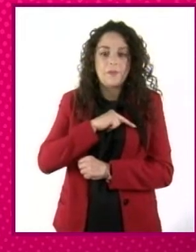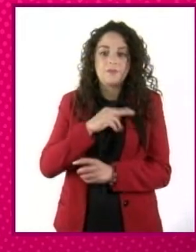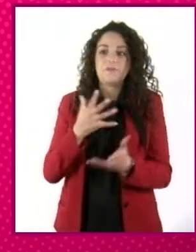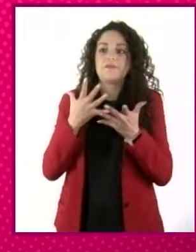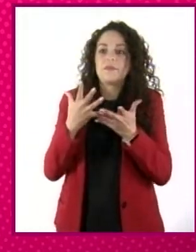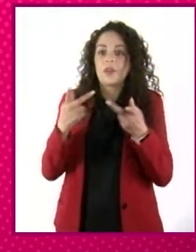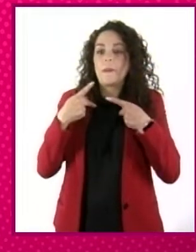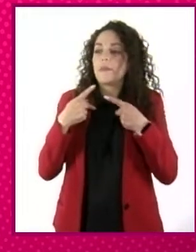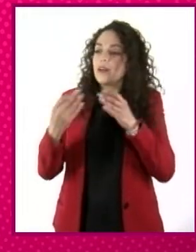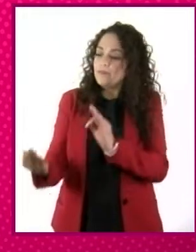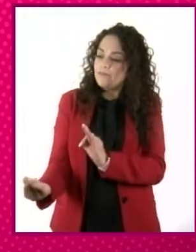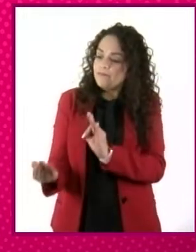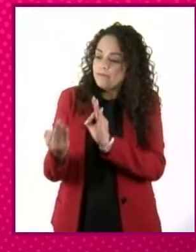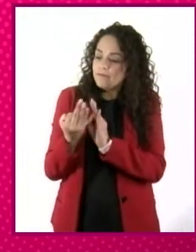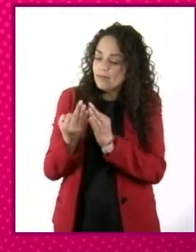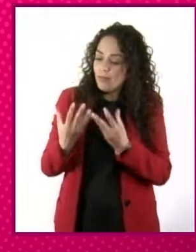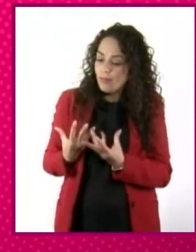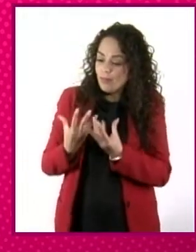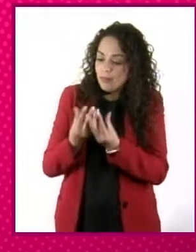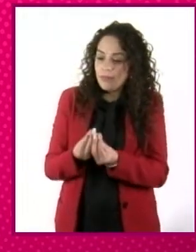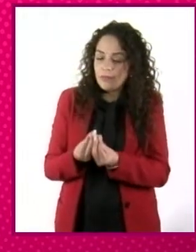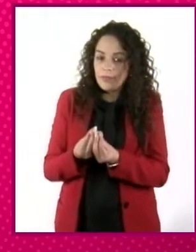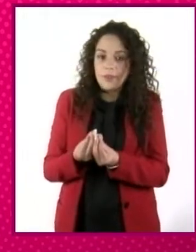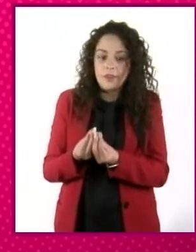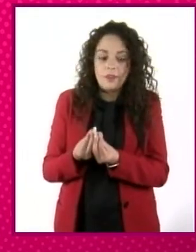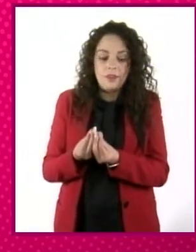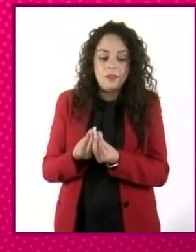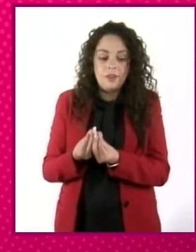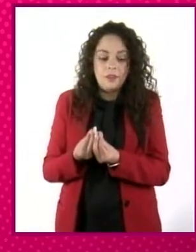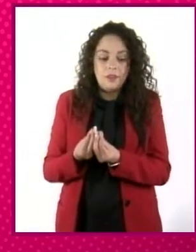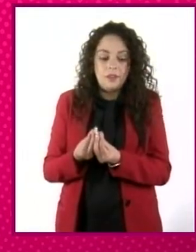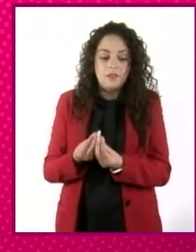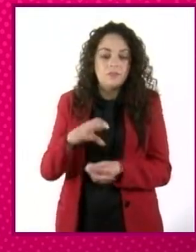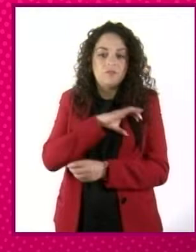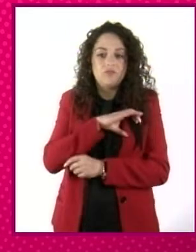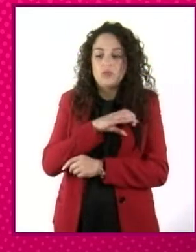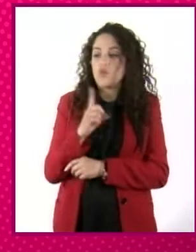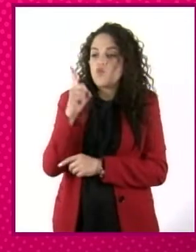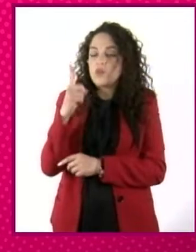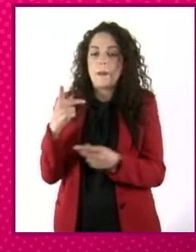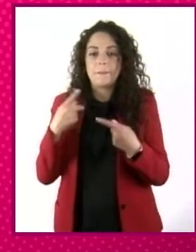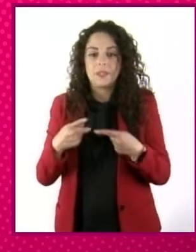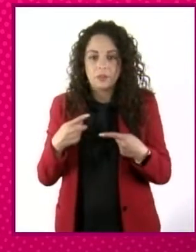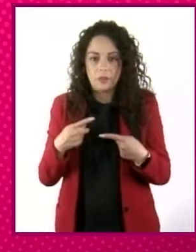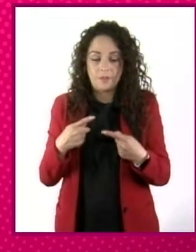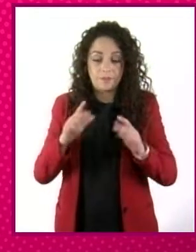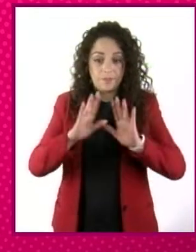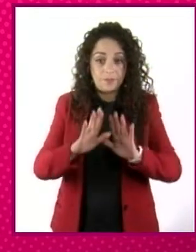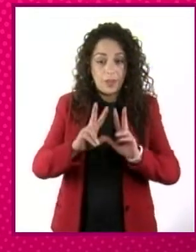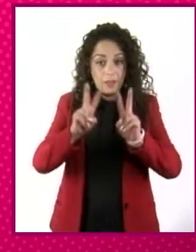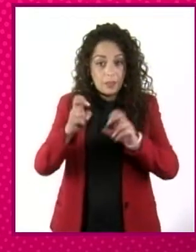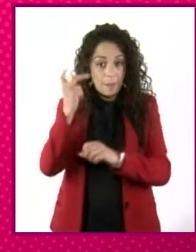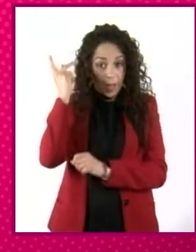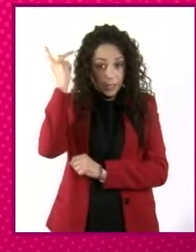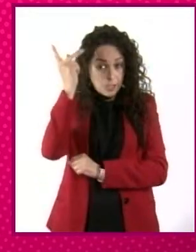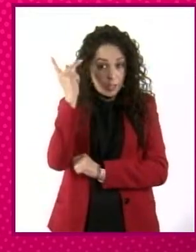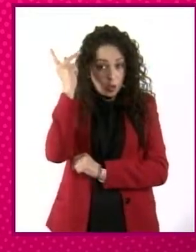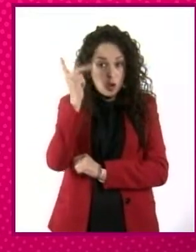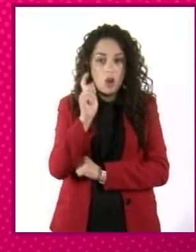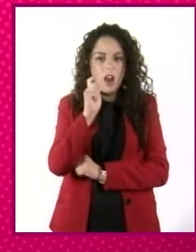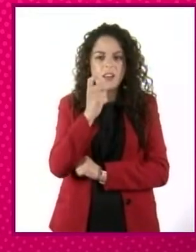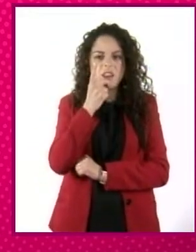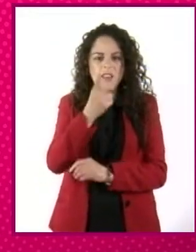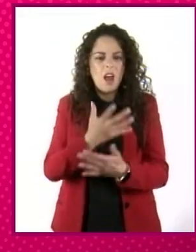y tenemos sentimientos de agrado hacia una persona. Ahora, en la psicología, el amor se ha estudiado